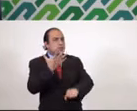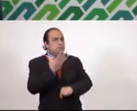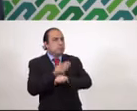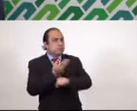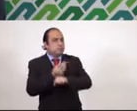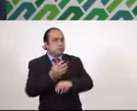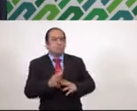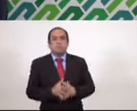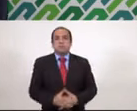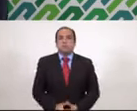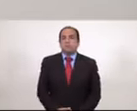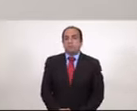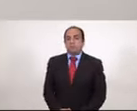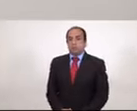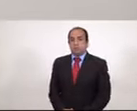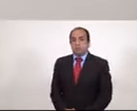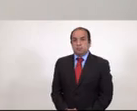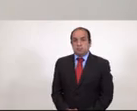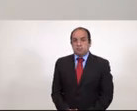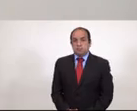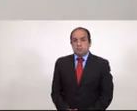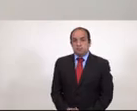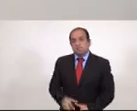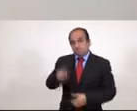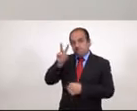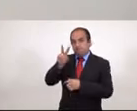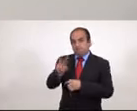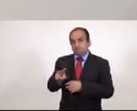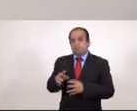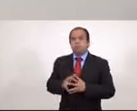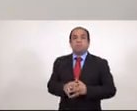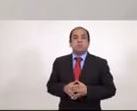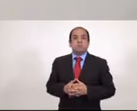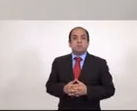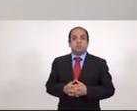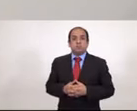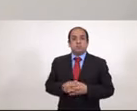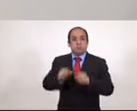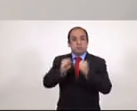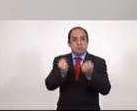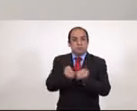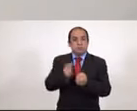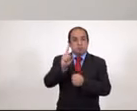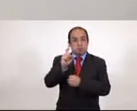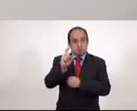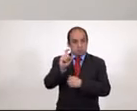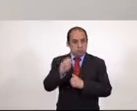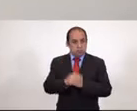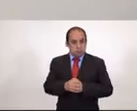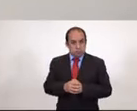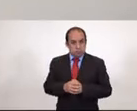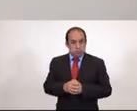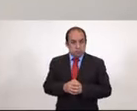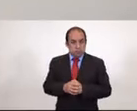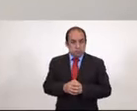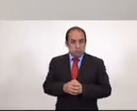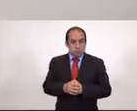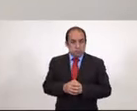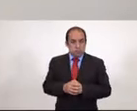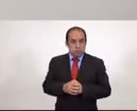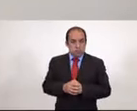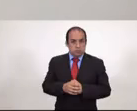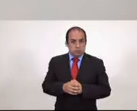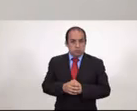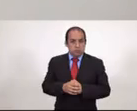doctor? Bueno, es cierto que en el sistema de aguas el promedio de edad